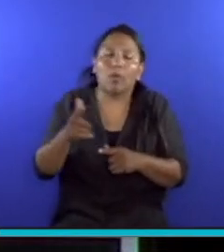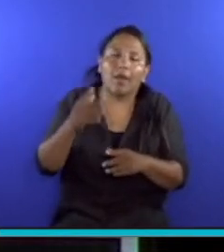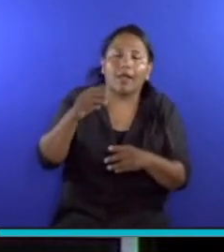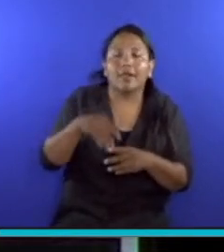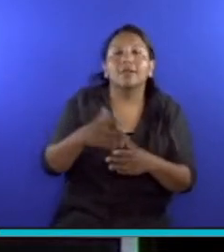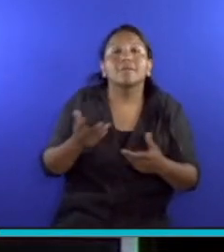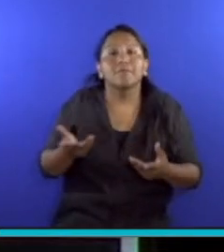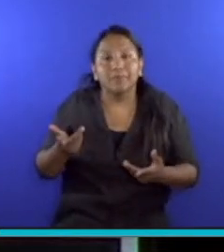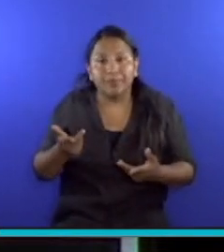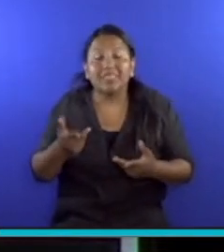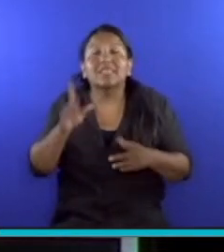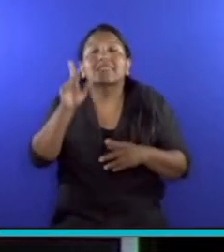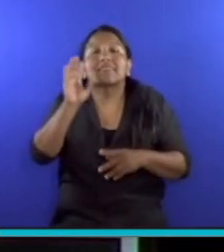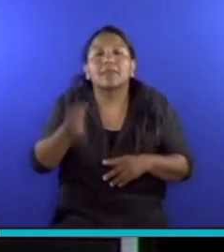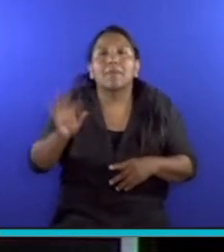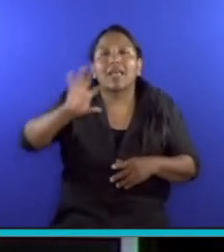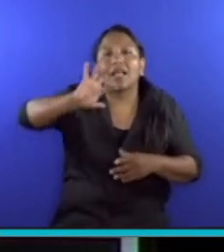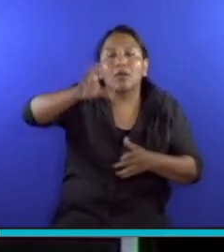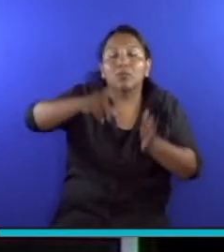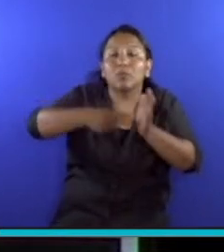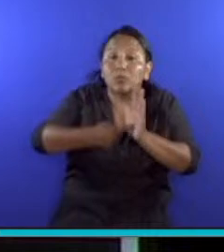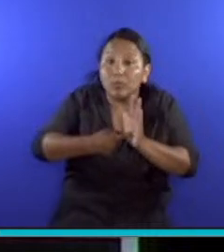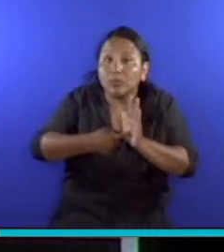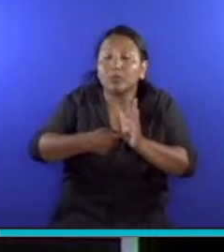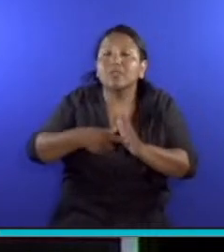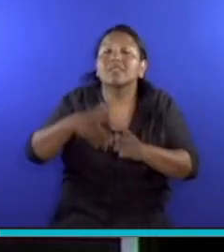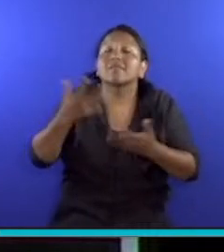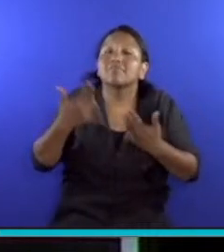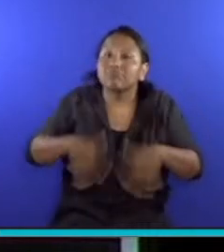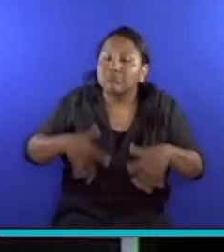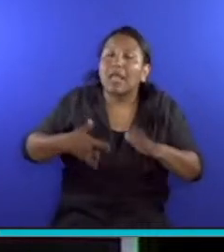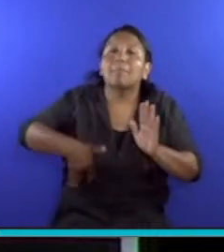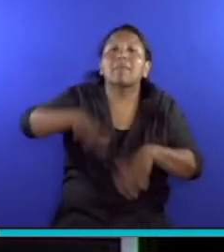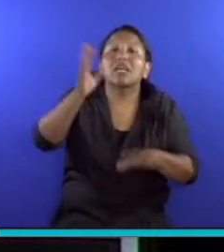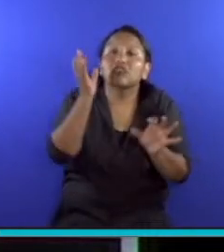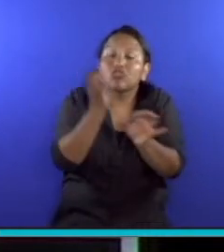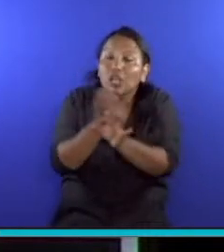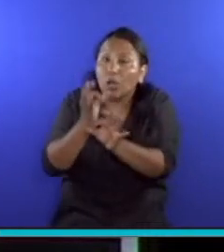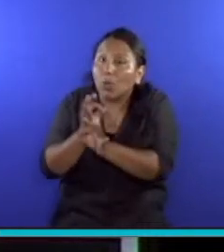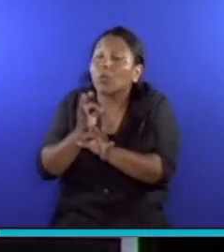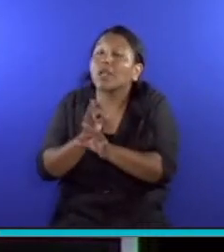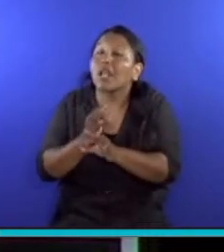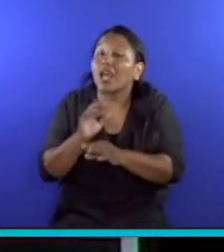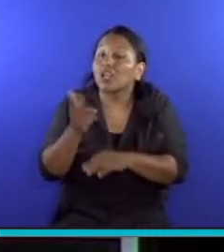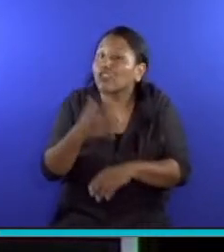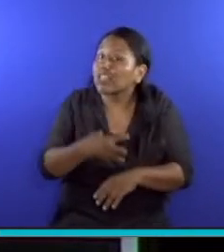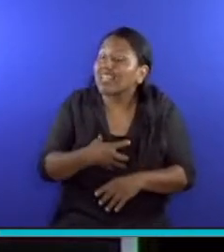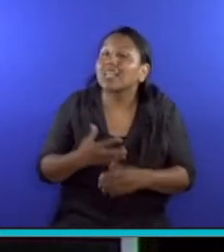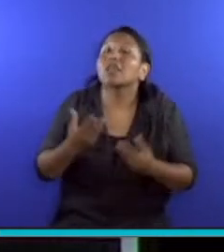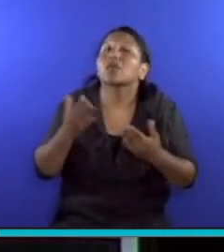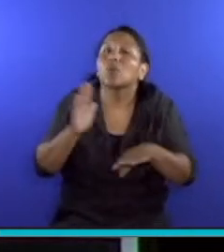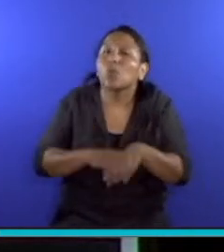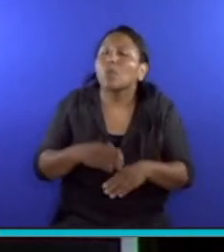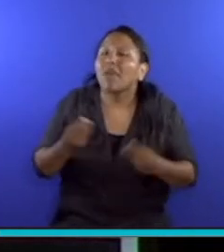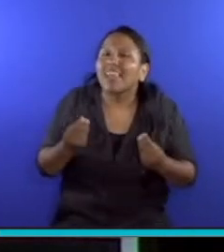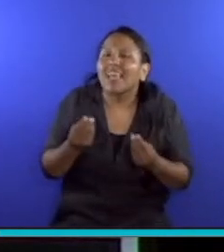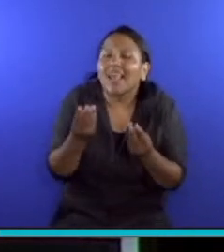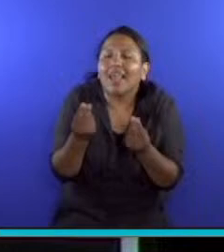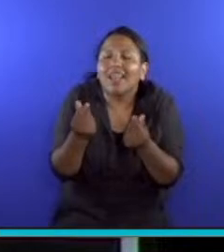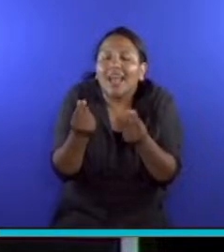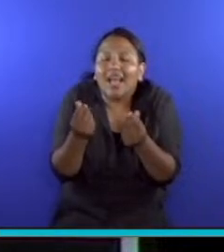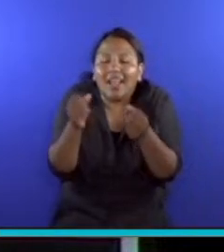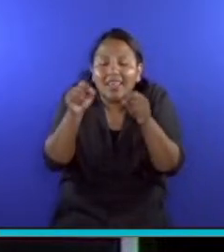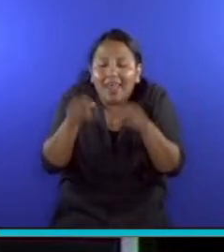que en la provincia de Buenos Aires, la enorme mayoría de las veces que los pibes no tienen clases es porque las condiciones de la escuela